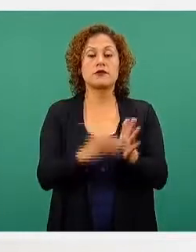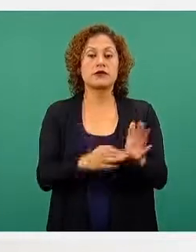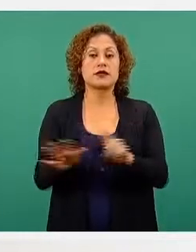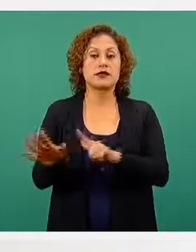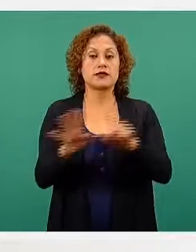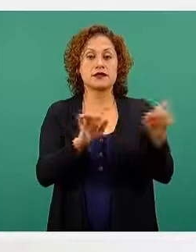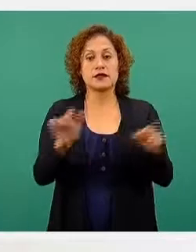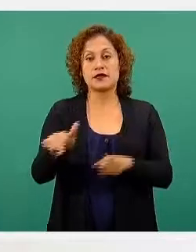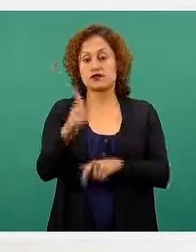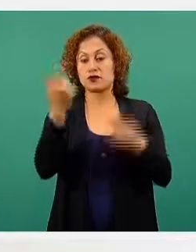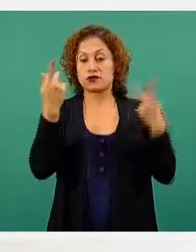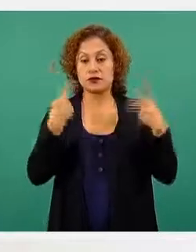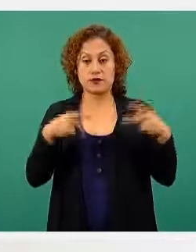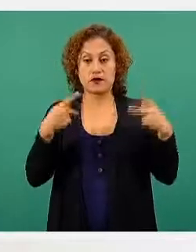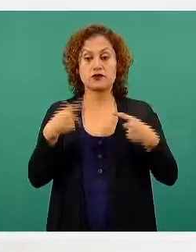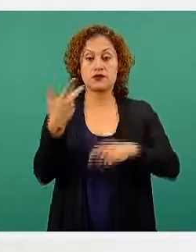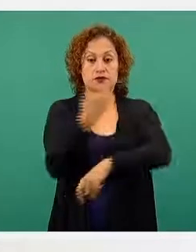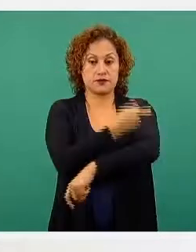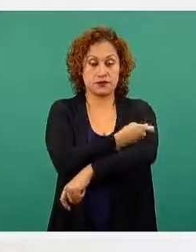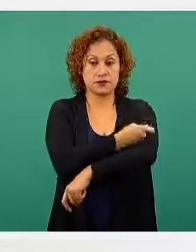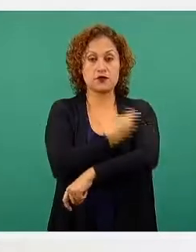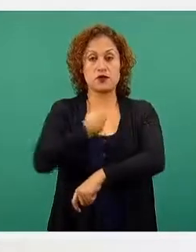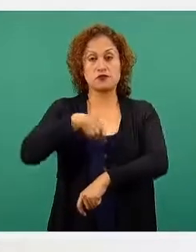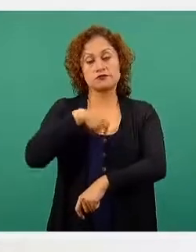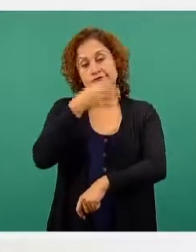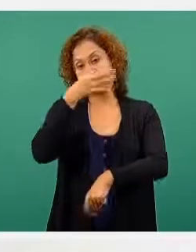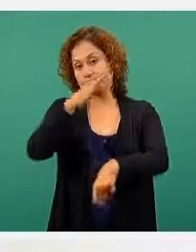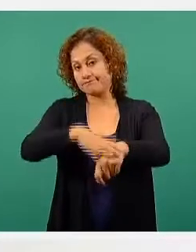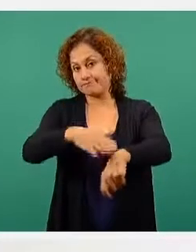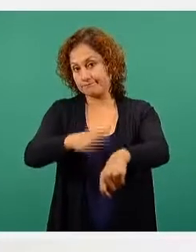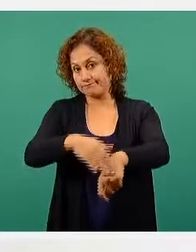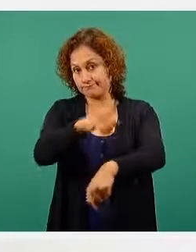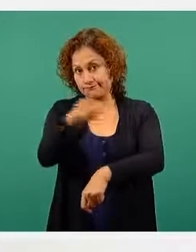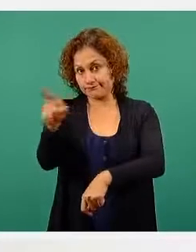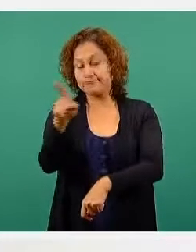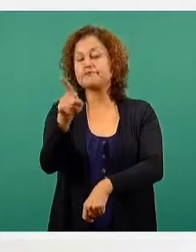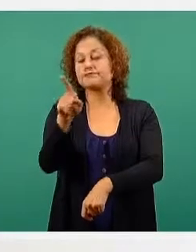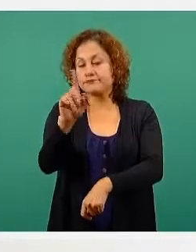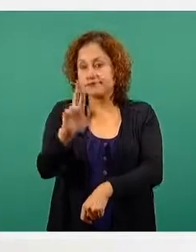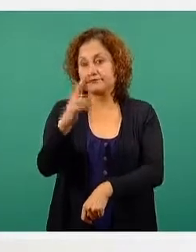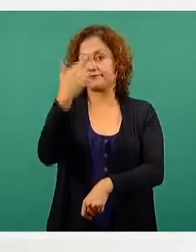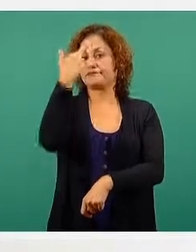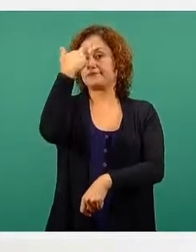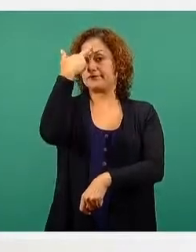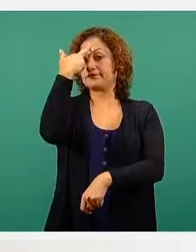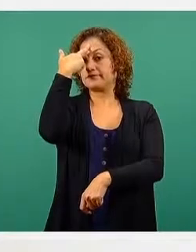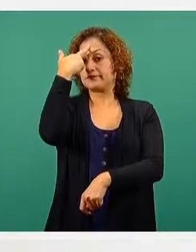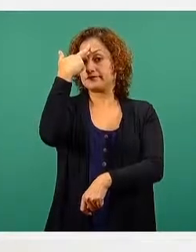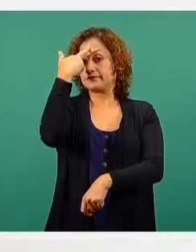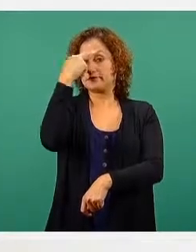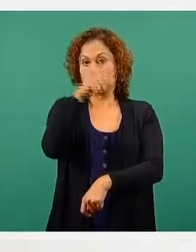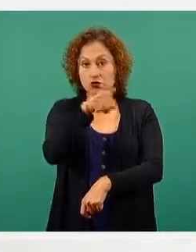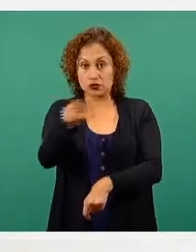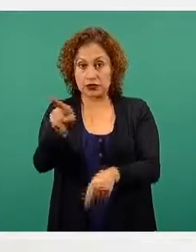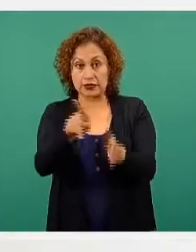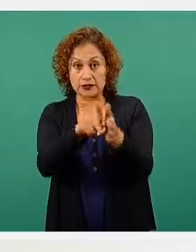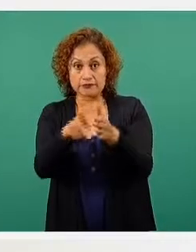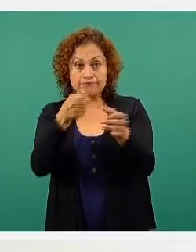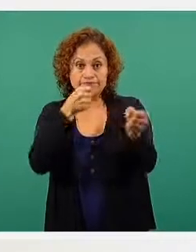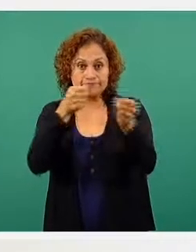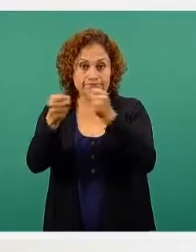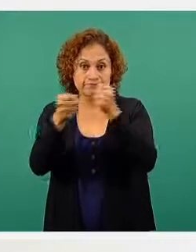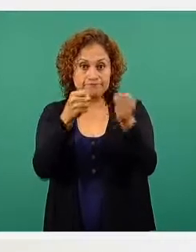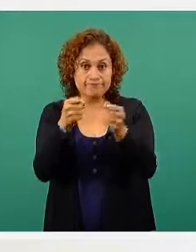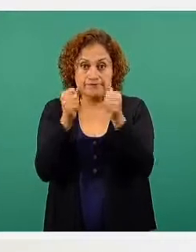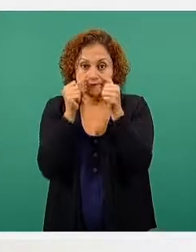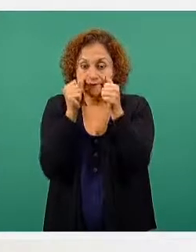589,712 personas. Les seguimos recomendando de cuando en cuando que revisen los números. Ustedes, personas comunicadoras y comunicadores, desde